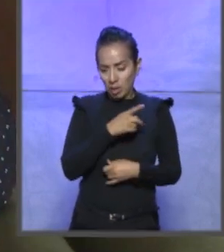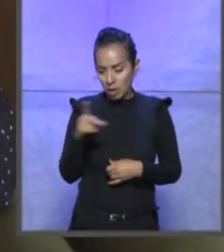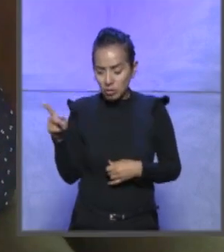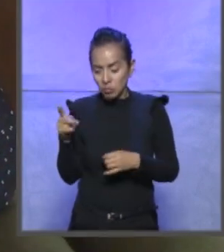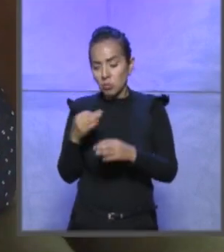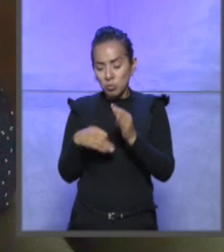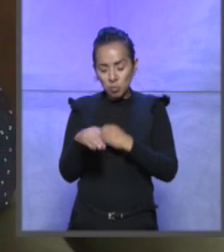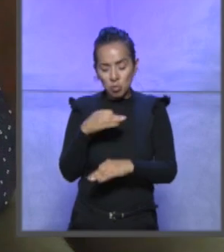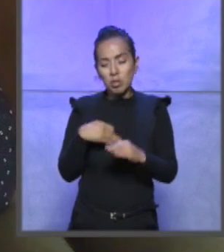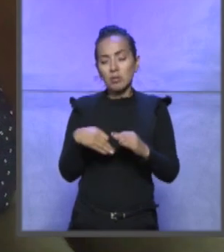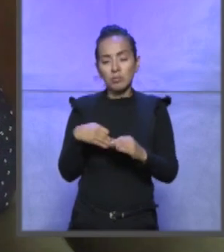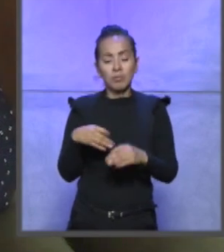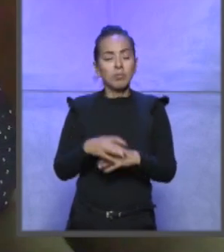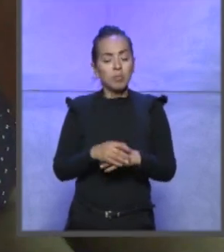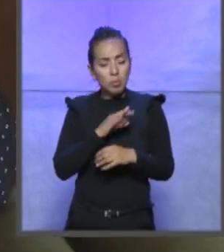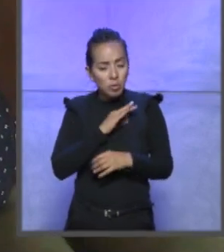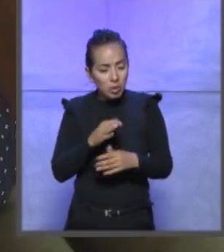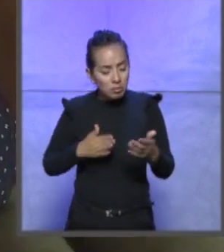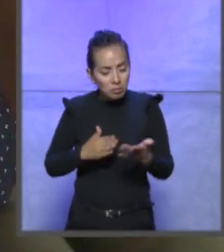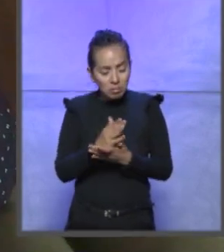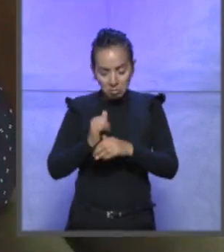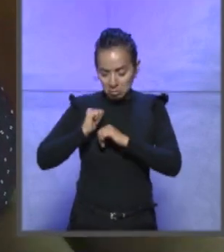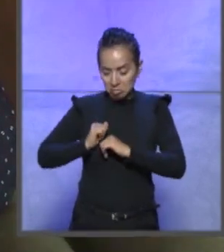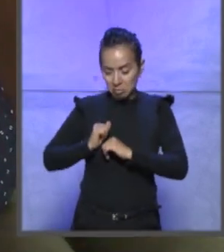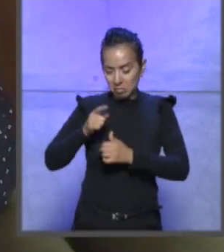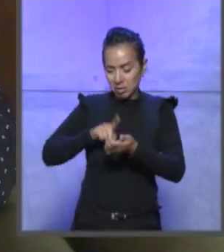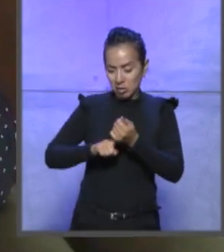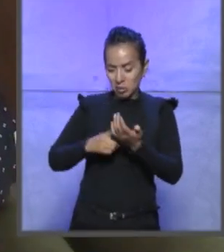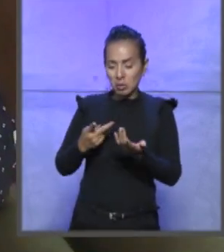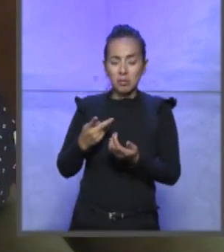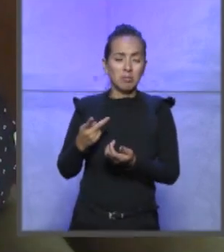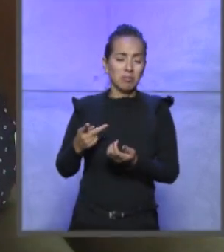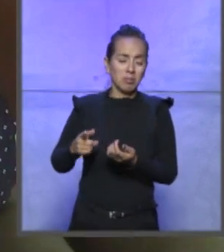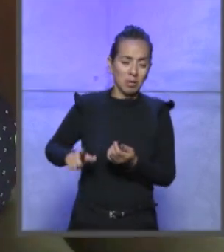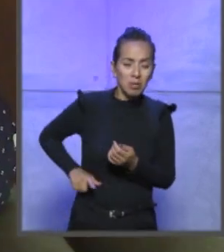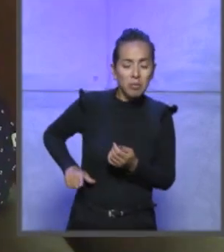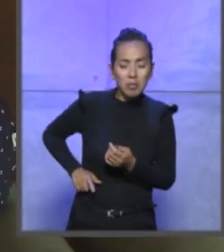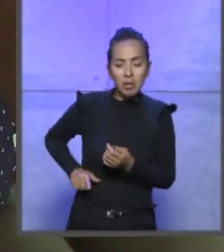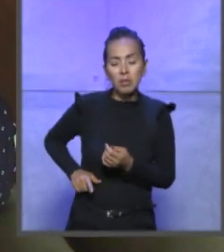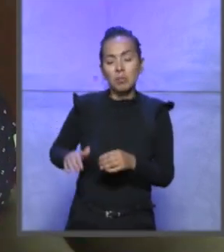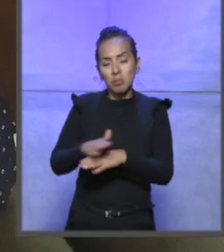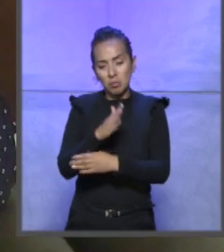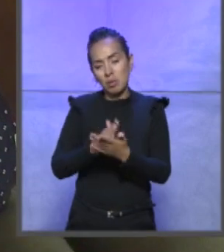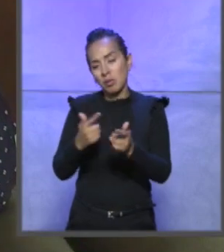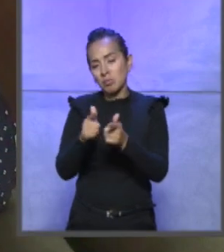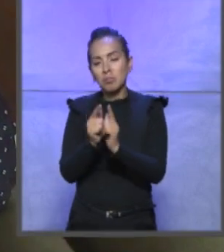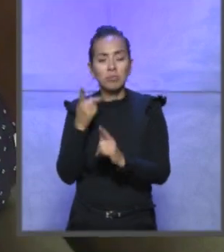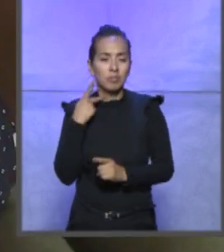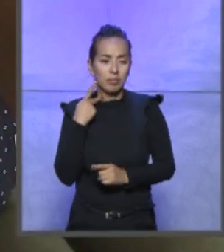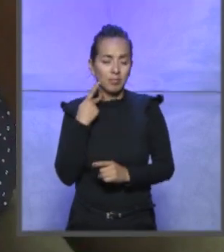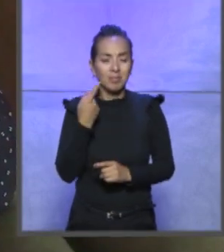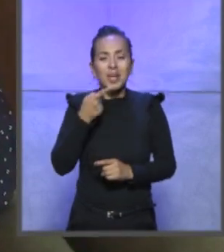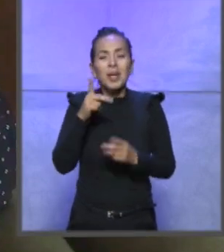acceder a cargos públicos a través de los partidos políticos. Pero ¿qué sucede? Durante este